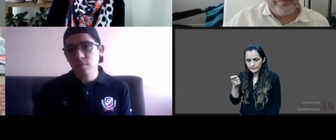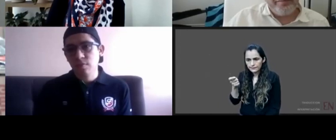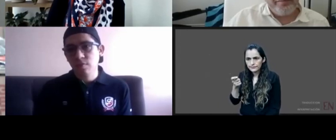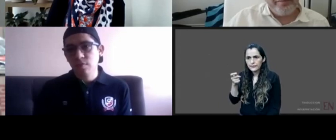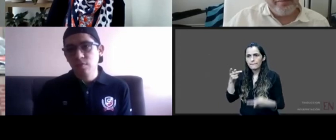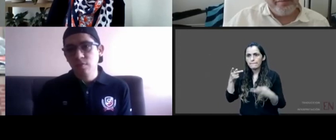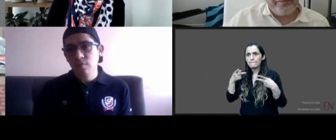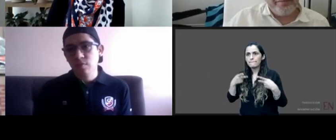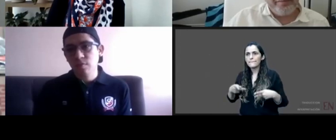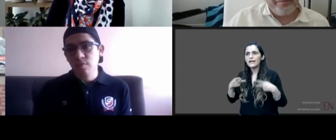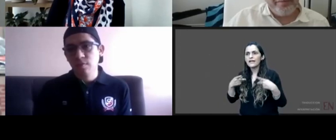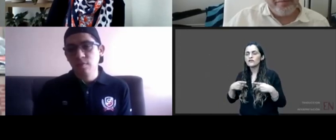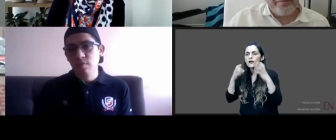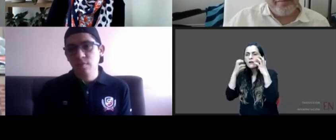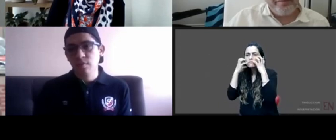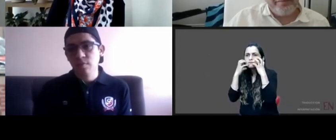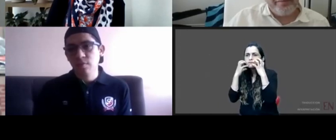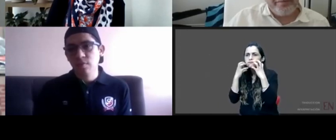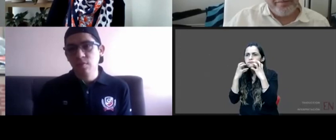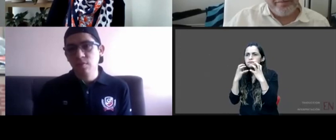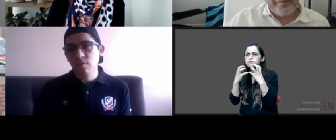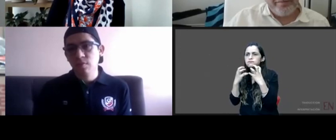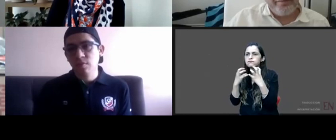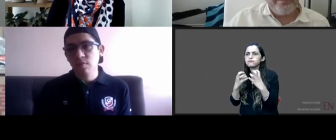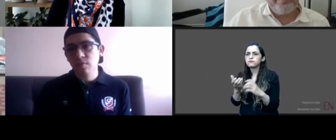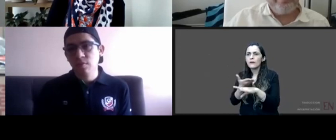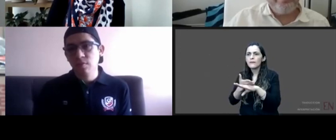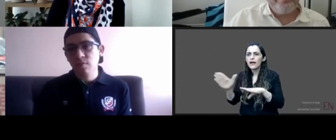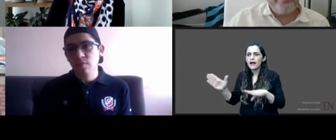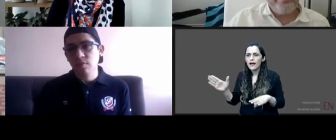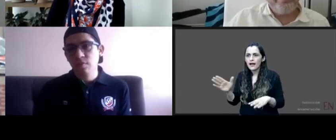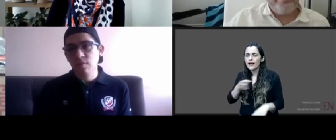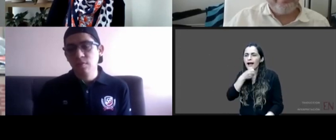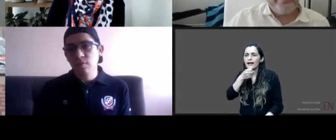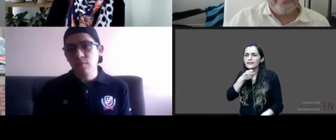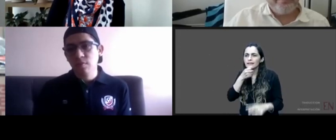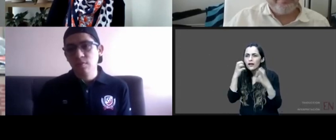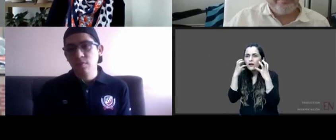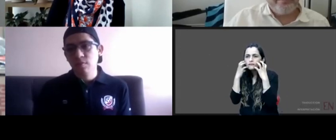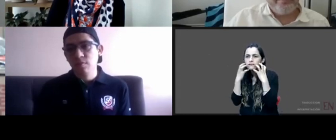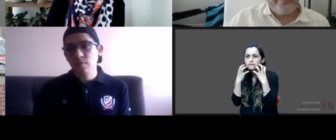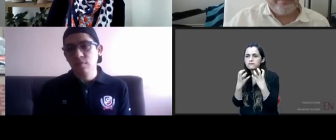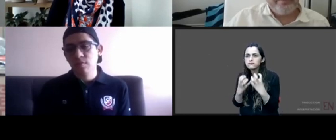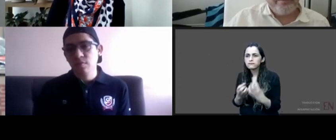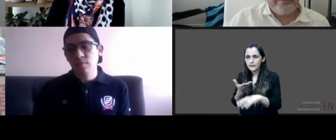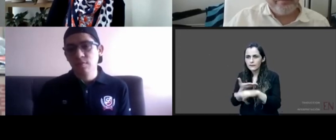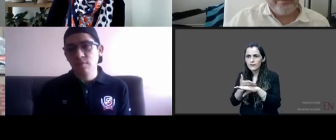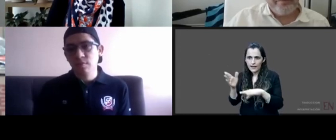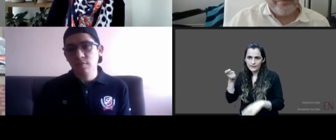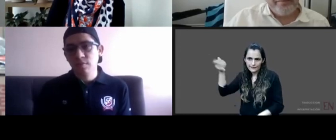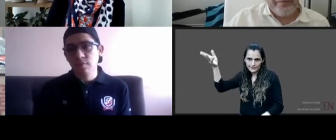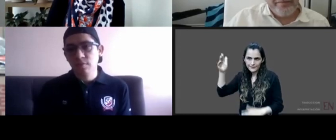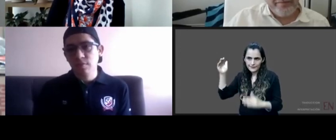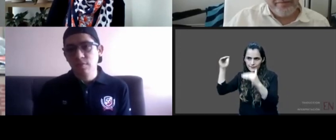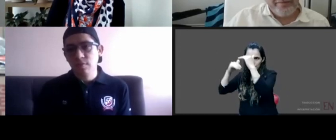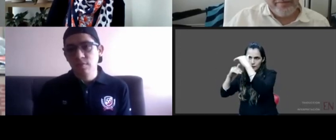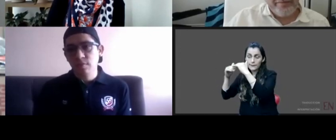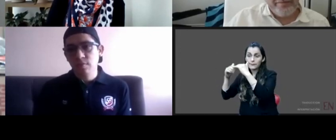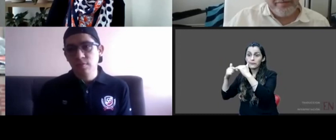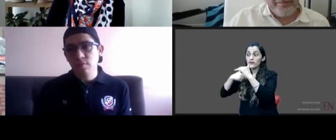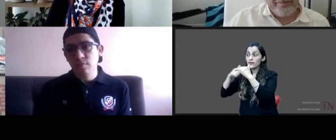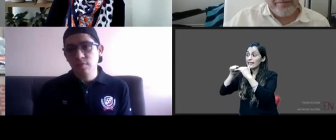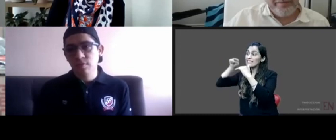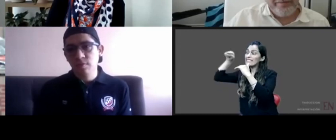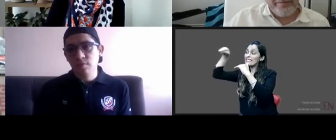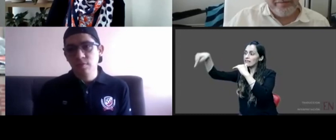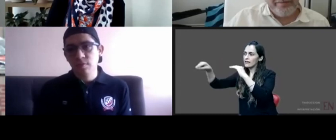persona de barba blanca o anciano de barba blanca. Y mi comunidad se llama Tempesquistla.